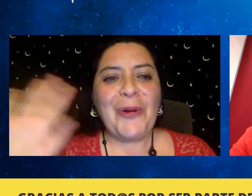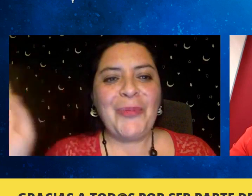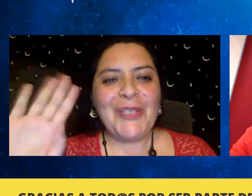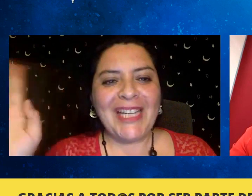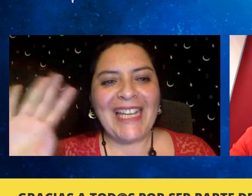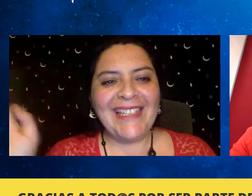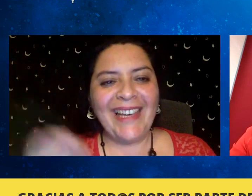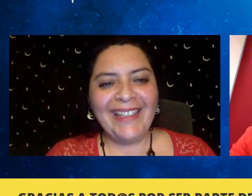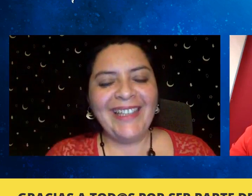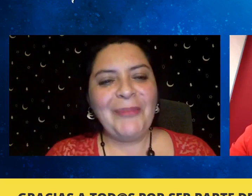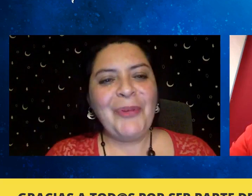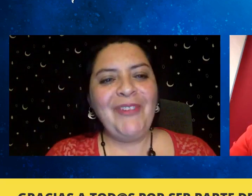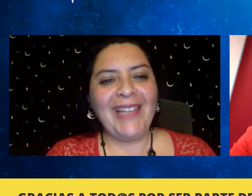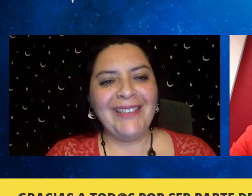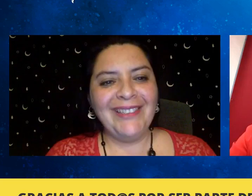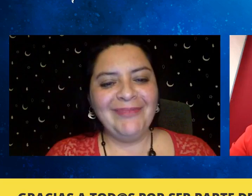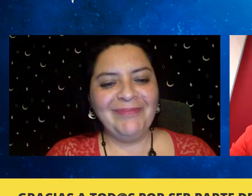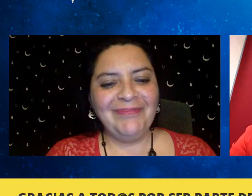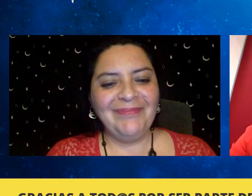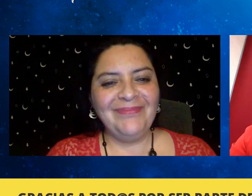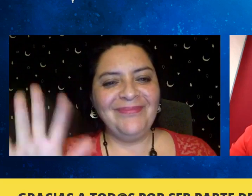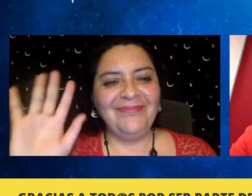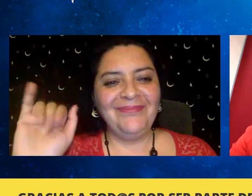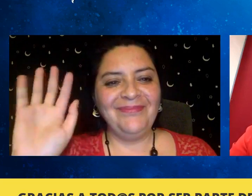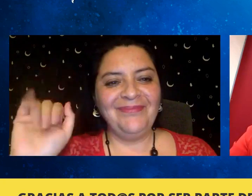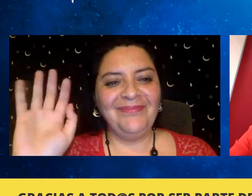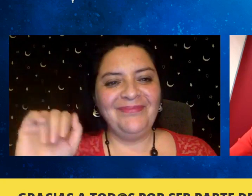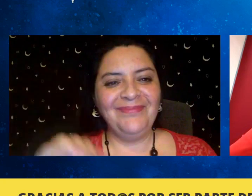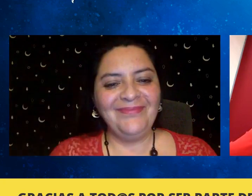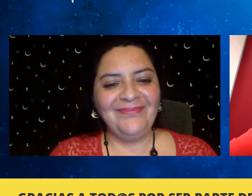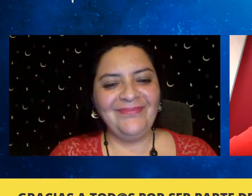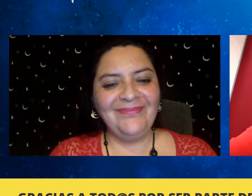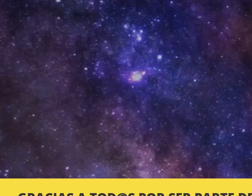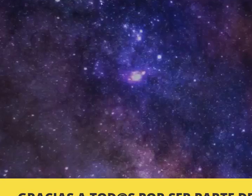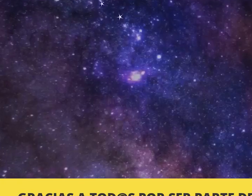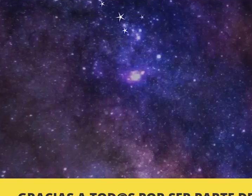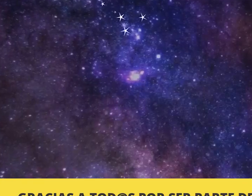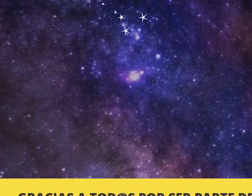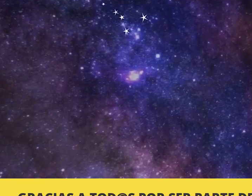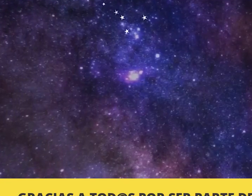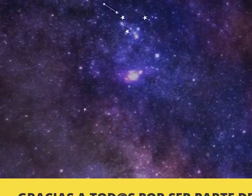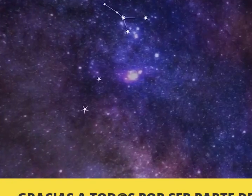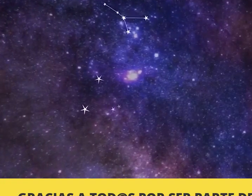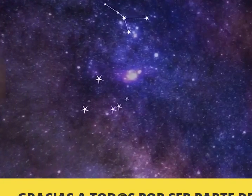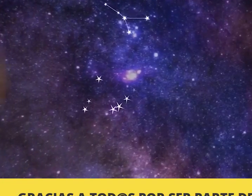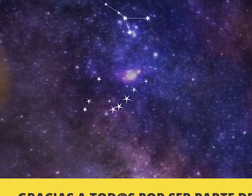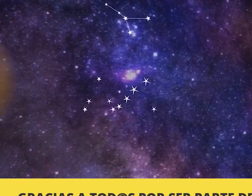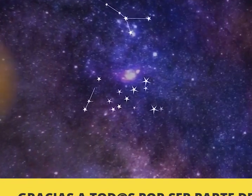Chao, muchas gracias, que estén muy bien. Chao, chao.